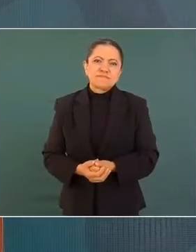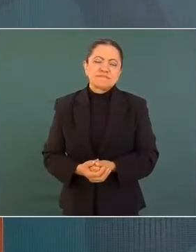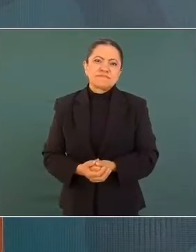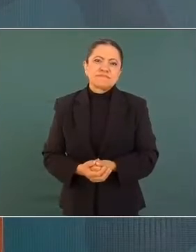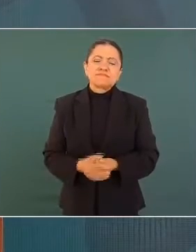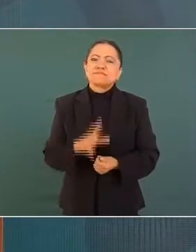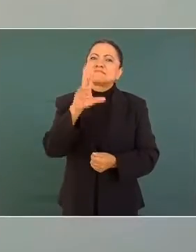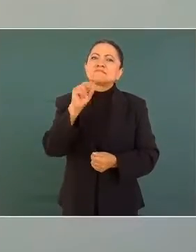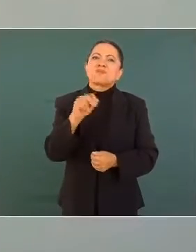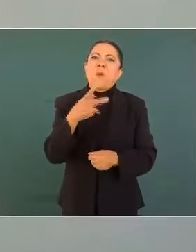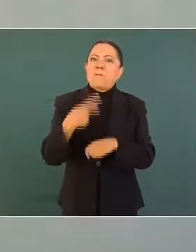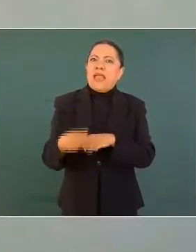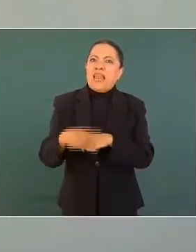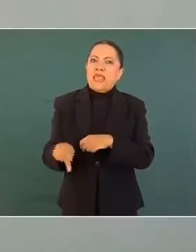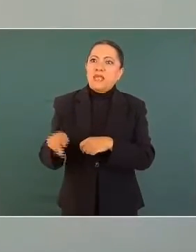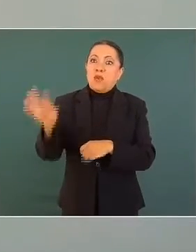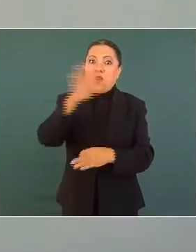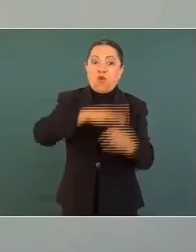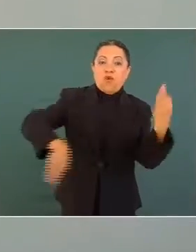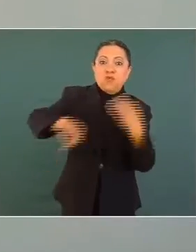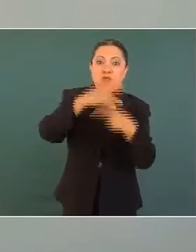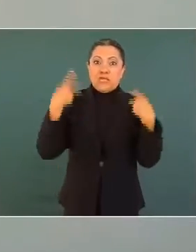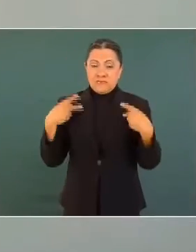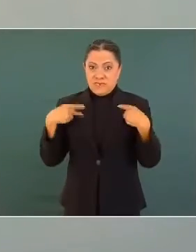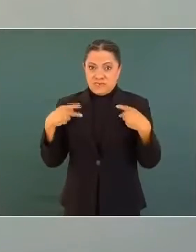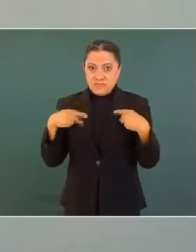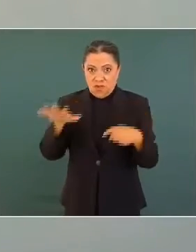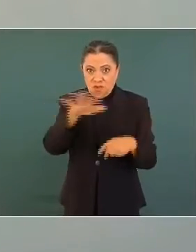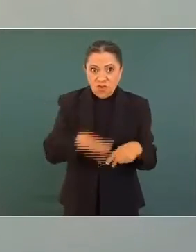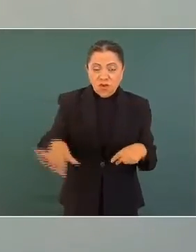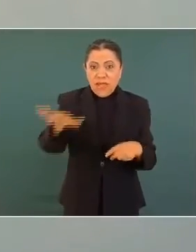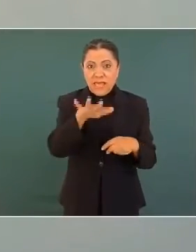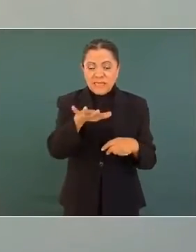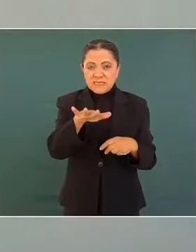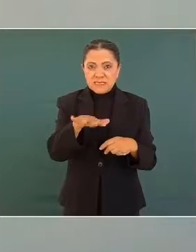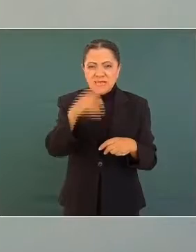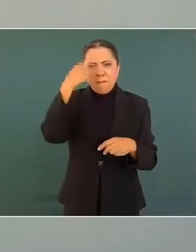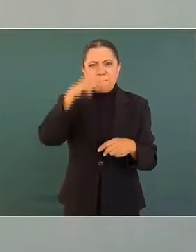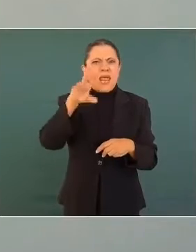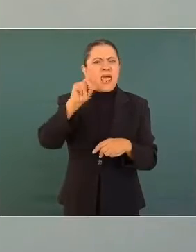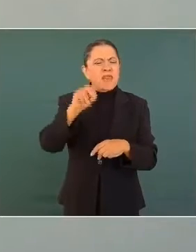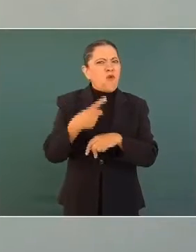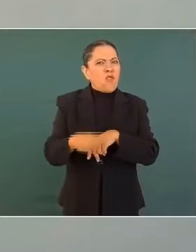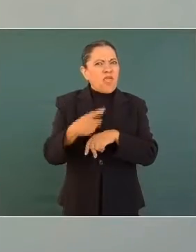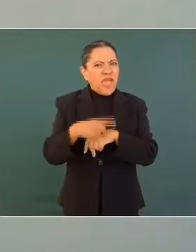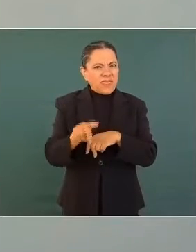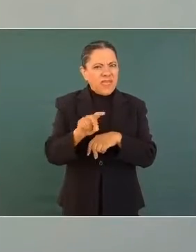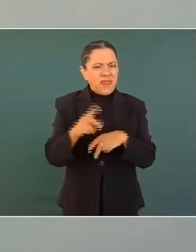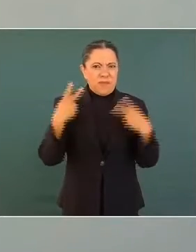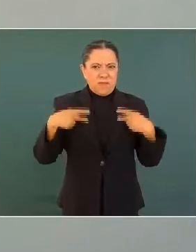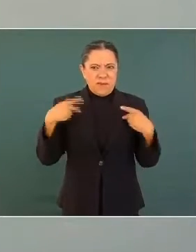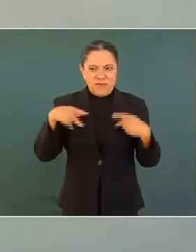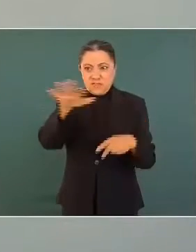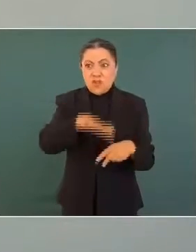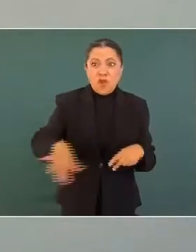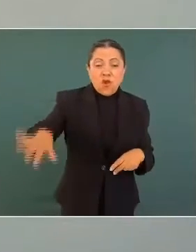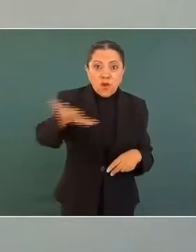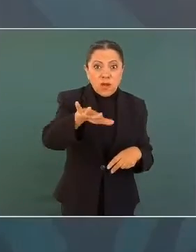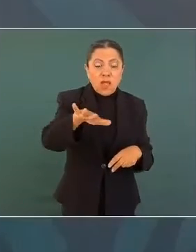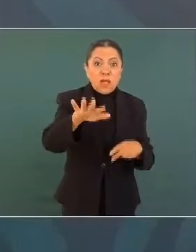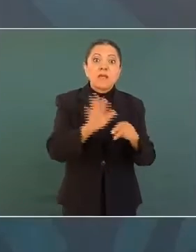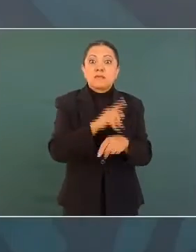poner en riesgo a la población, para que no se afectara a civiles, porque iban